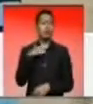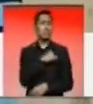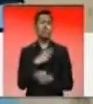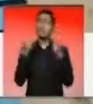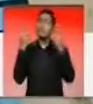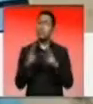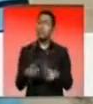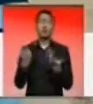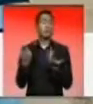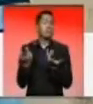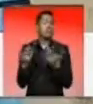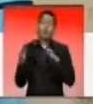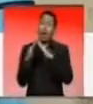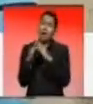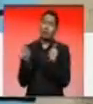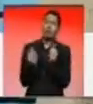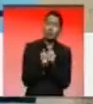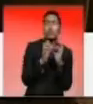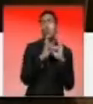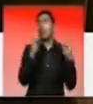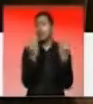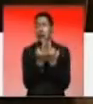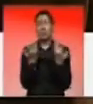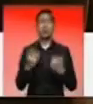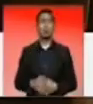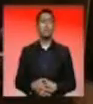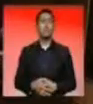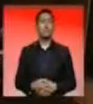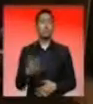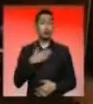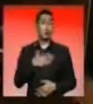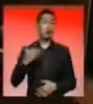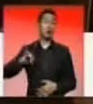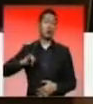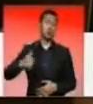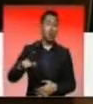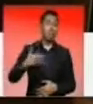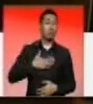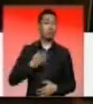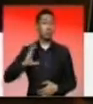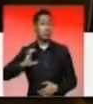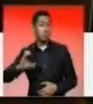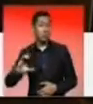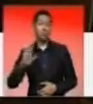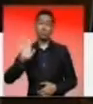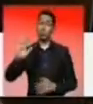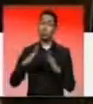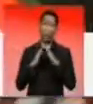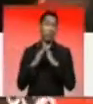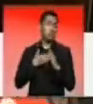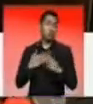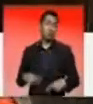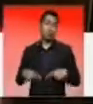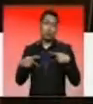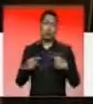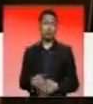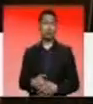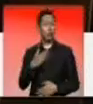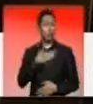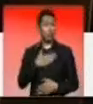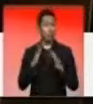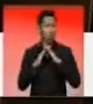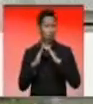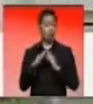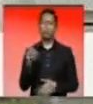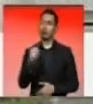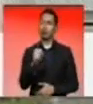estamos viviendo en compañía de los familiares. Vivía con mi suegra, mis cuñadas, en la casa de ellas. ¿Ahora esto es propio? Sí,